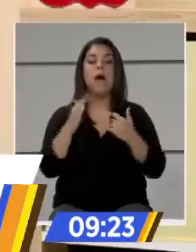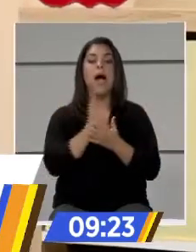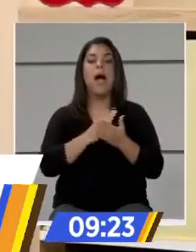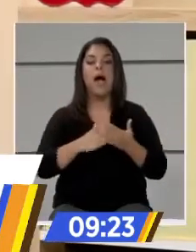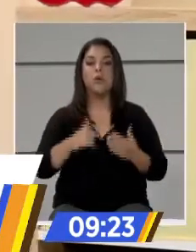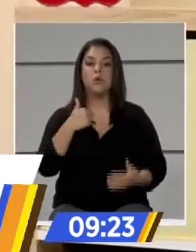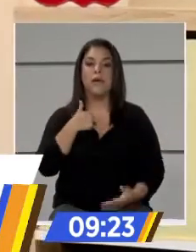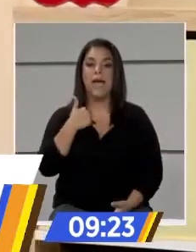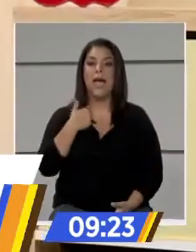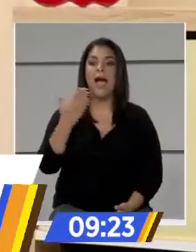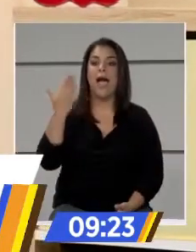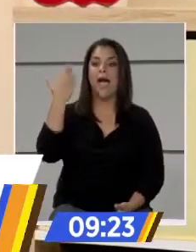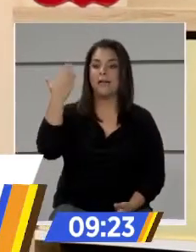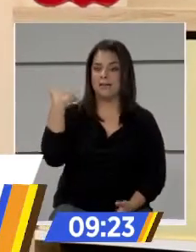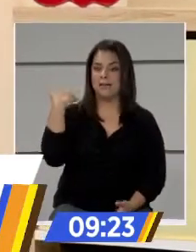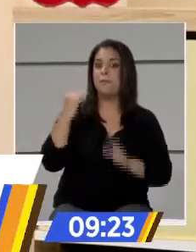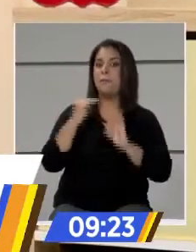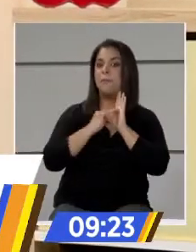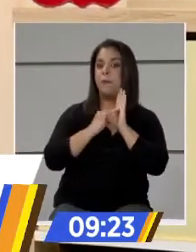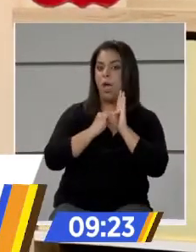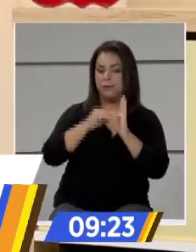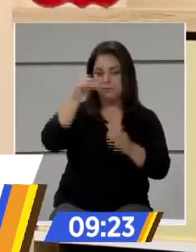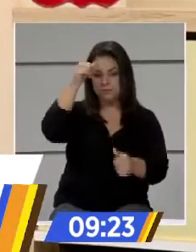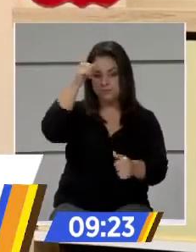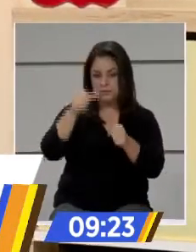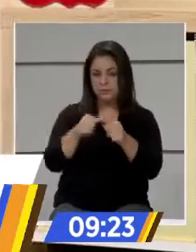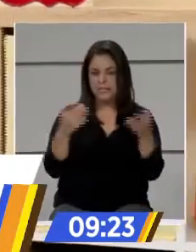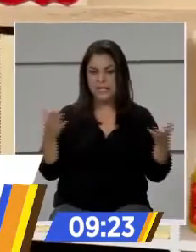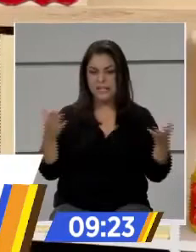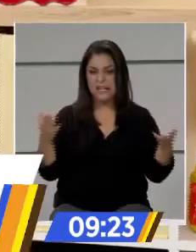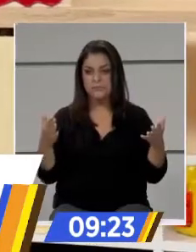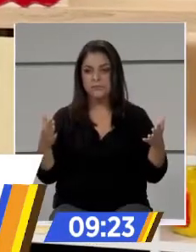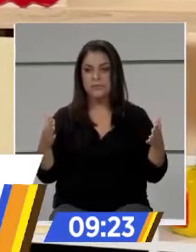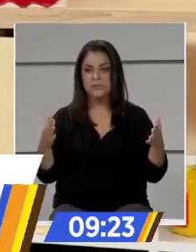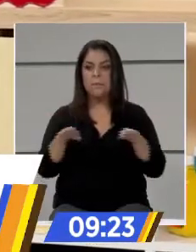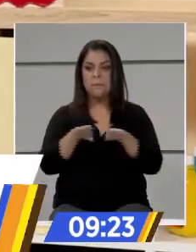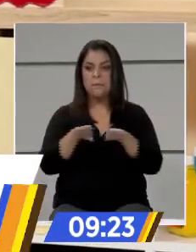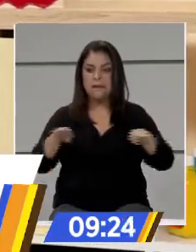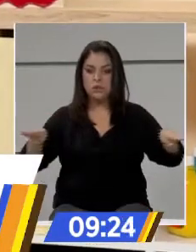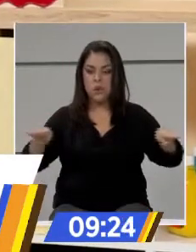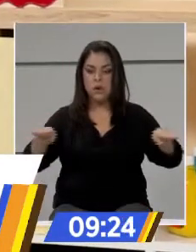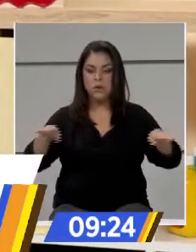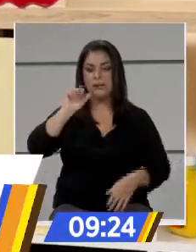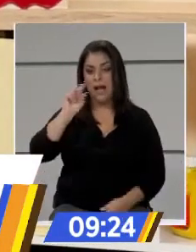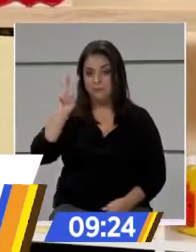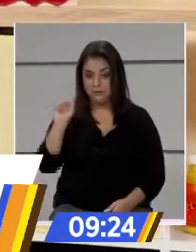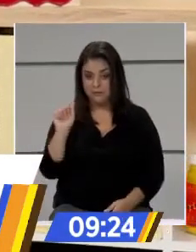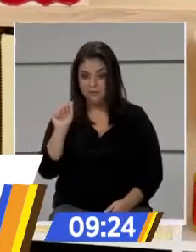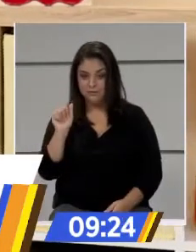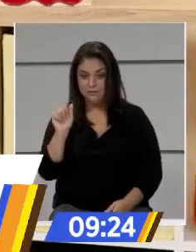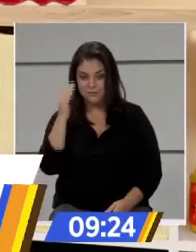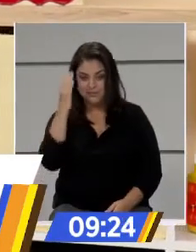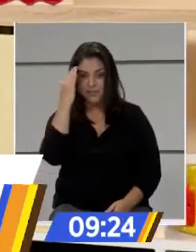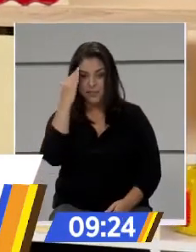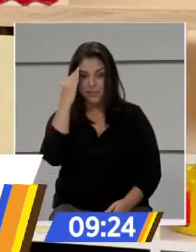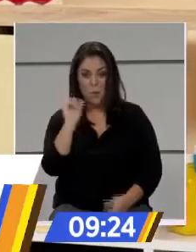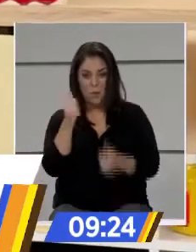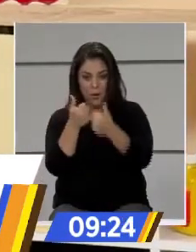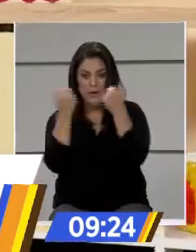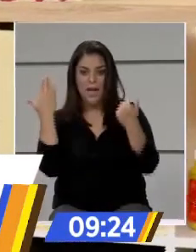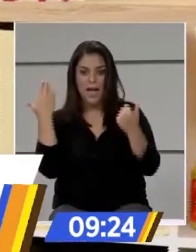estuvo como de moda. ¿Qué? Vamos a ver. ¿Te acuerdas de... ¡Oh! ¡El piso es lava! ¡Ah, sí! Sí, que era como, ajá, un reto.